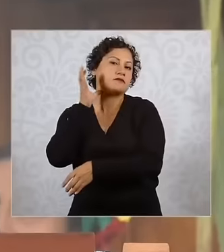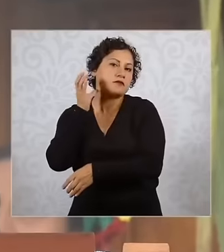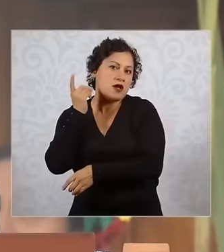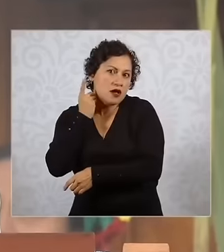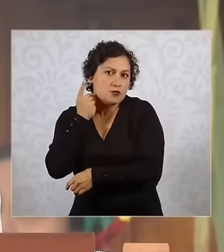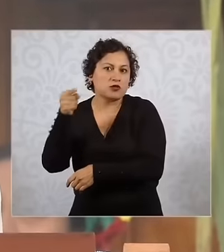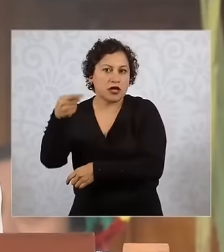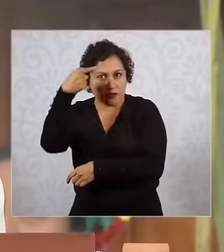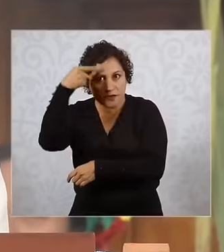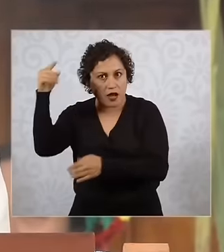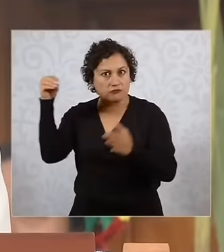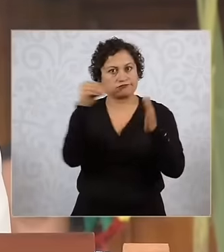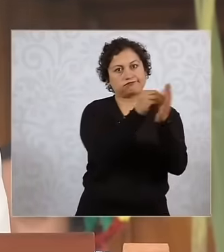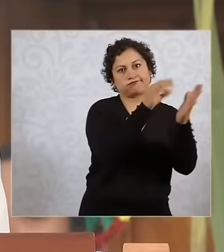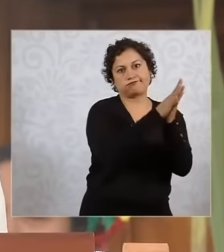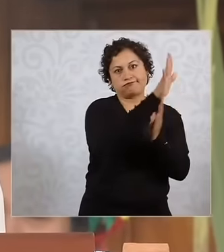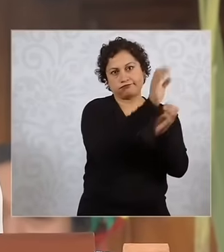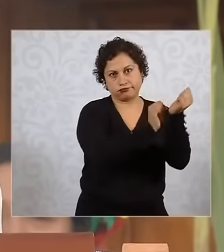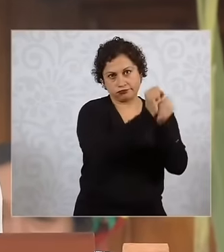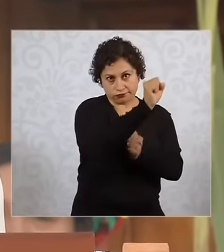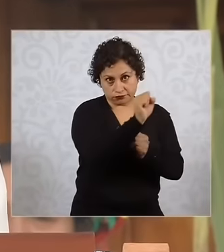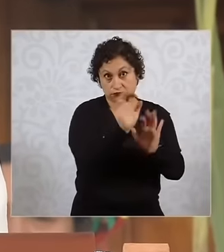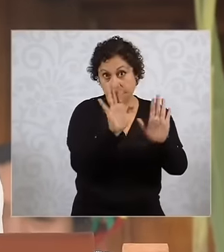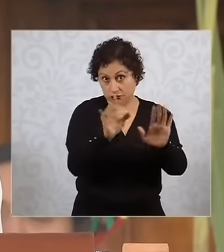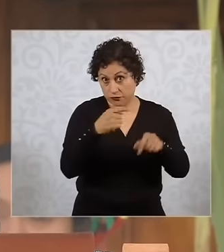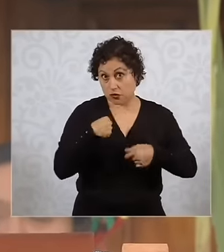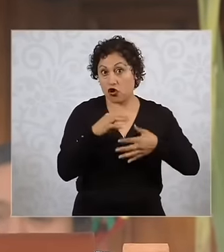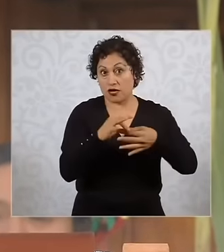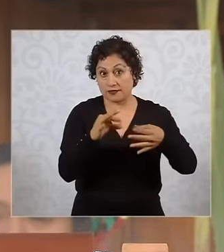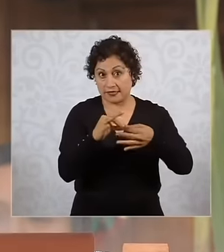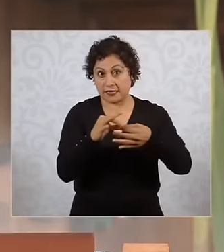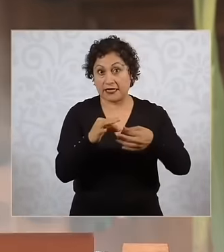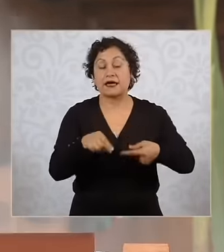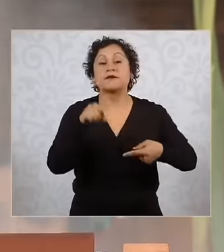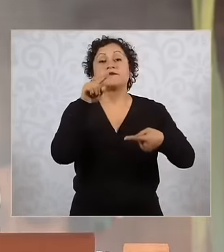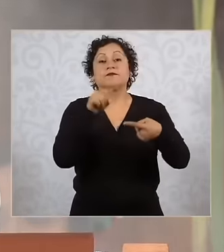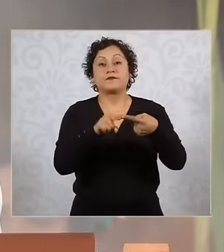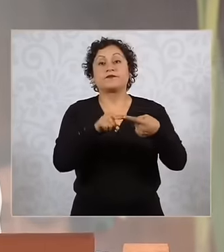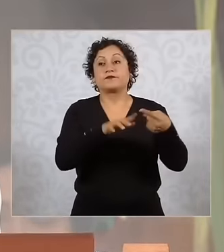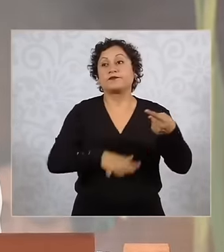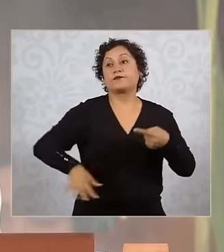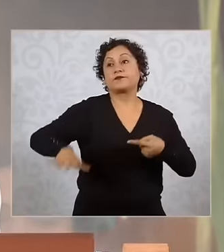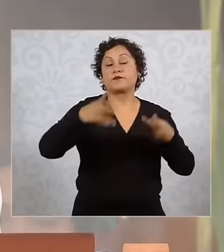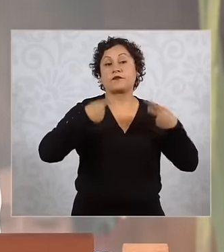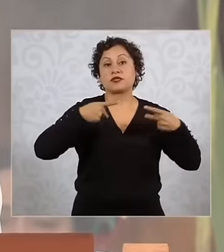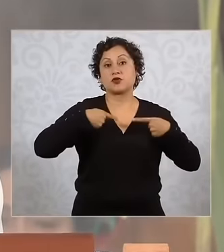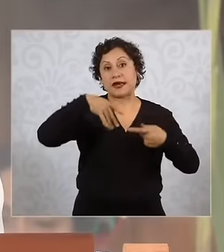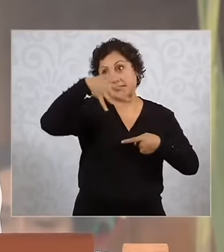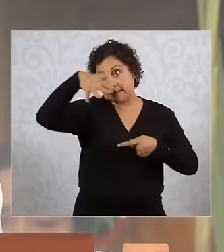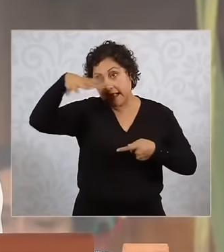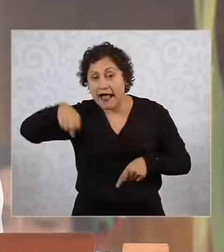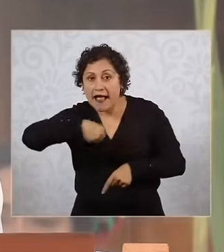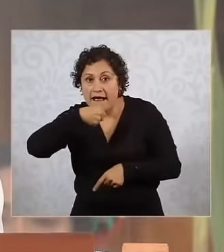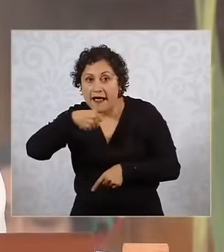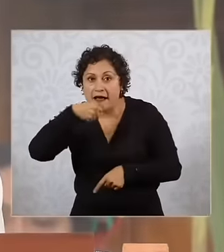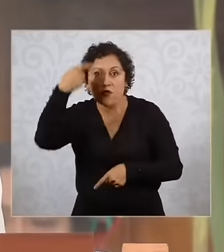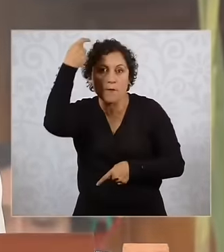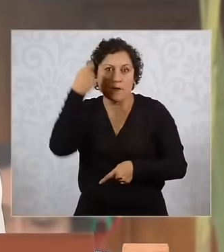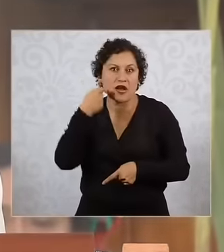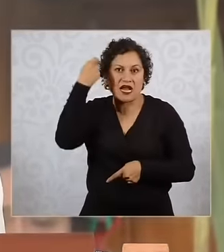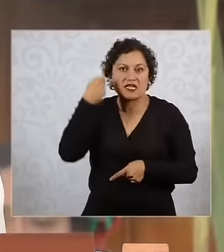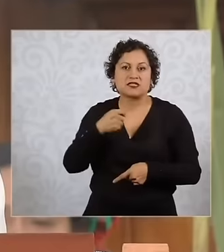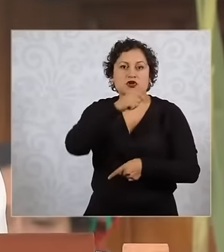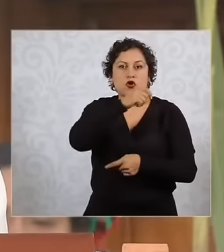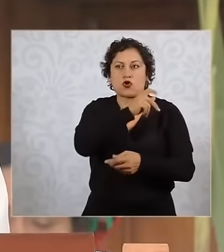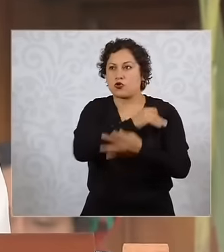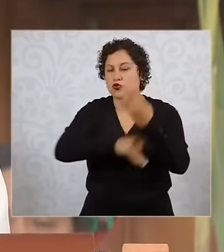Constitución. Vamos a mencionarlos: pensión universal para los adultos mayores, pensión a personas